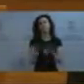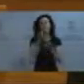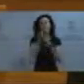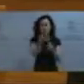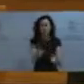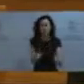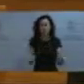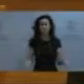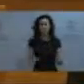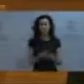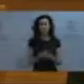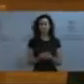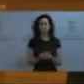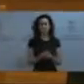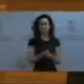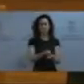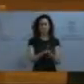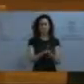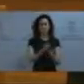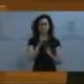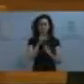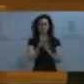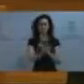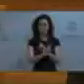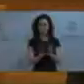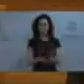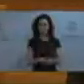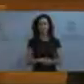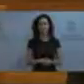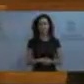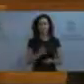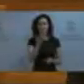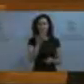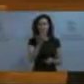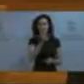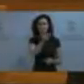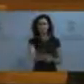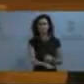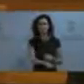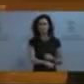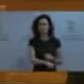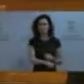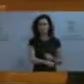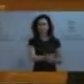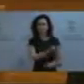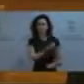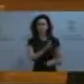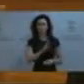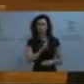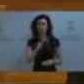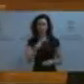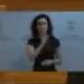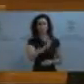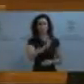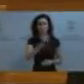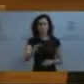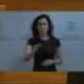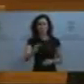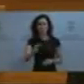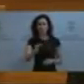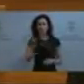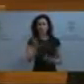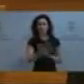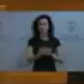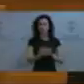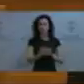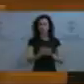qué no tienen el servicio que reclaman. Si usted, en respuesta a esas preguntas, lo que tiene que decir